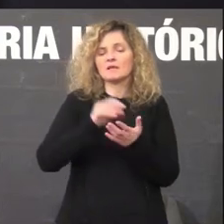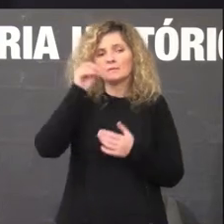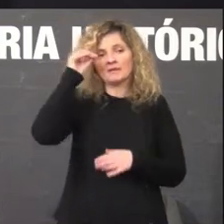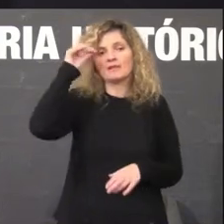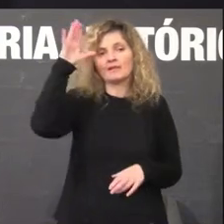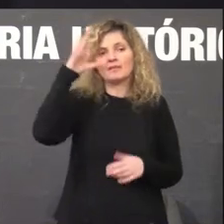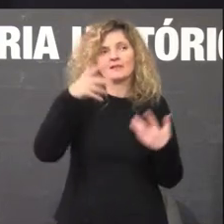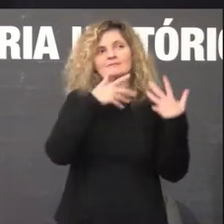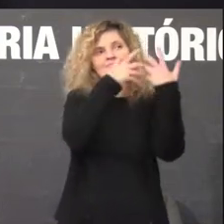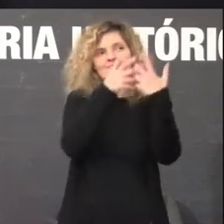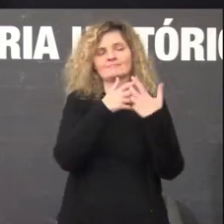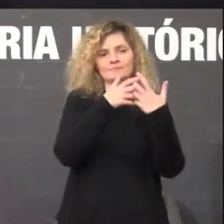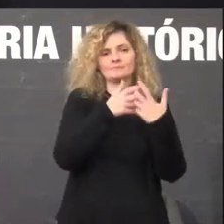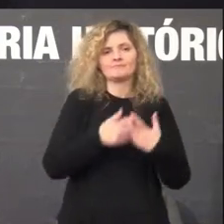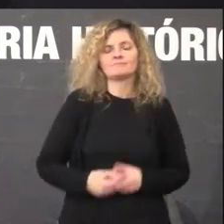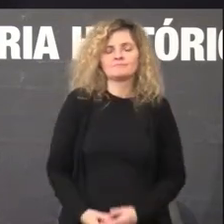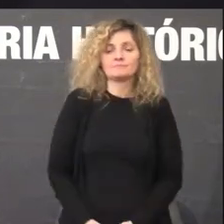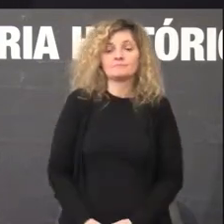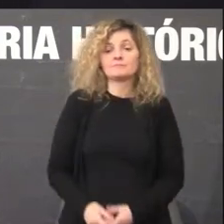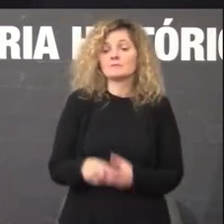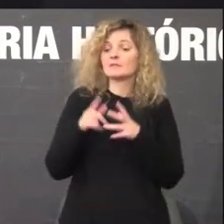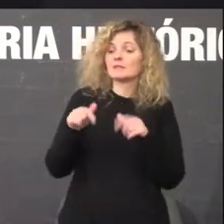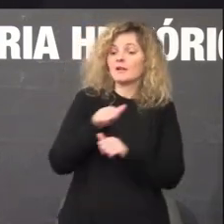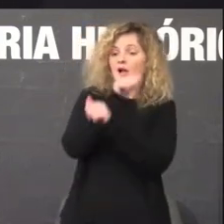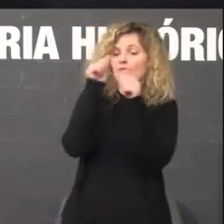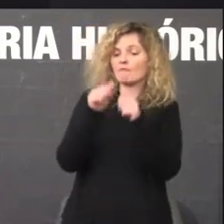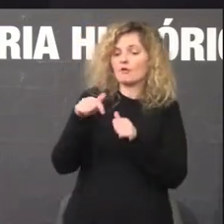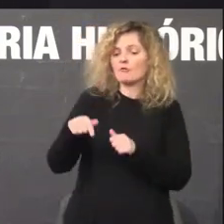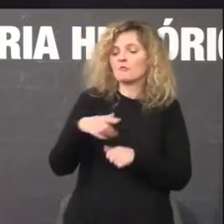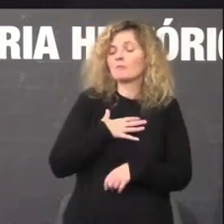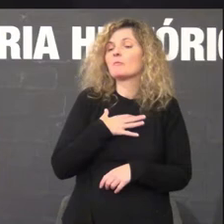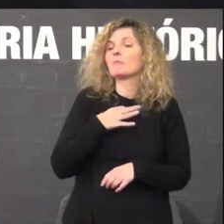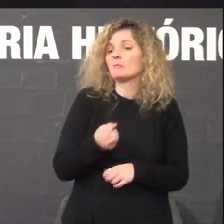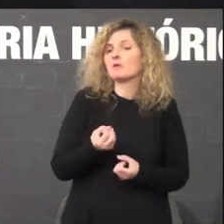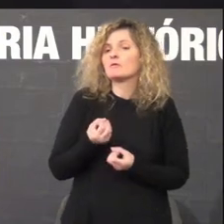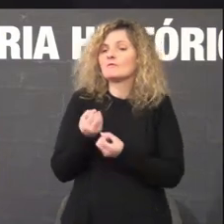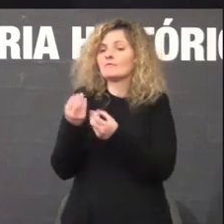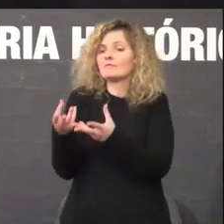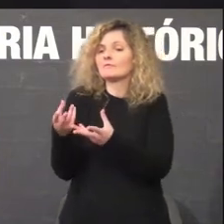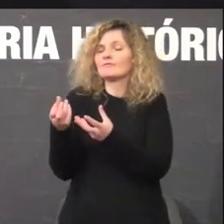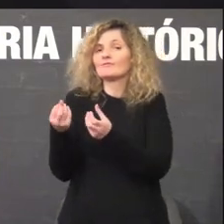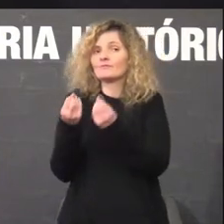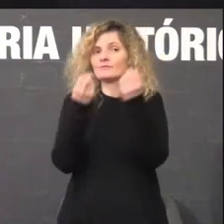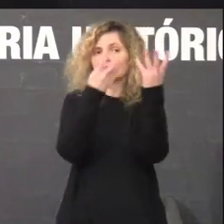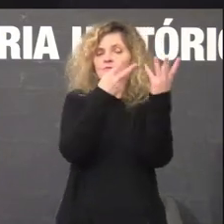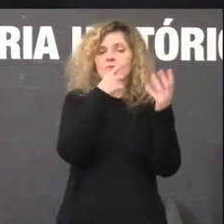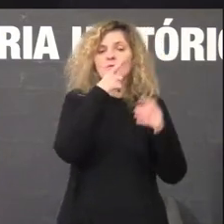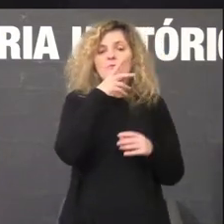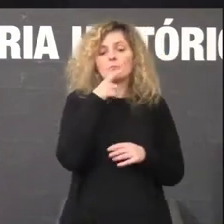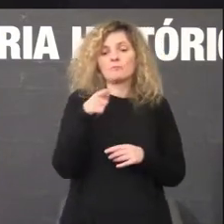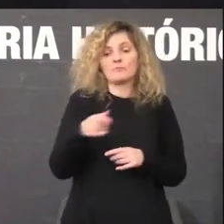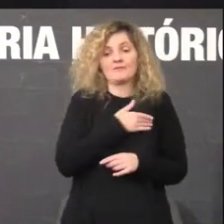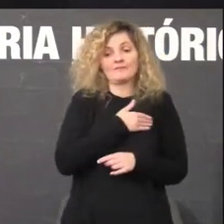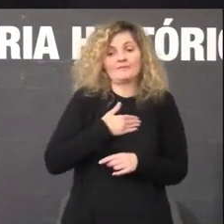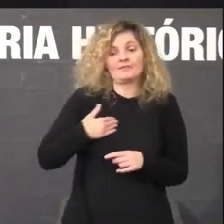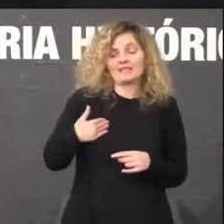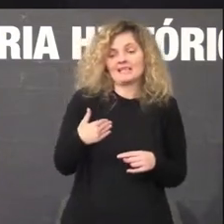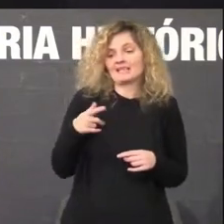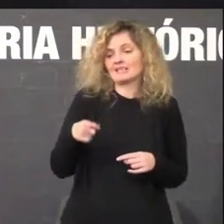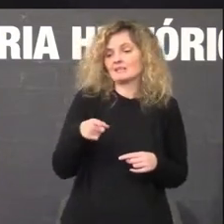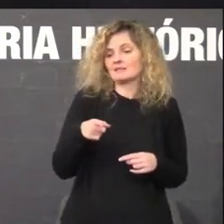inteligencia de Estados Unidos. De tal forma que él podía pasarle la información que él